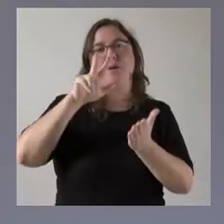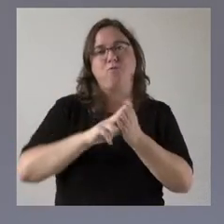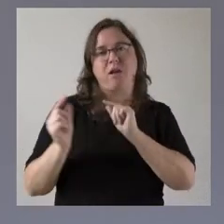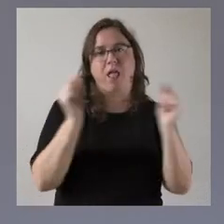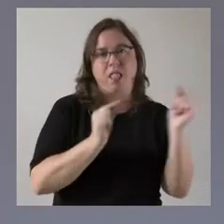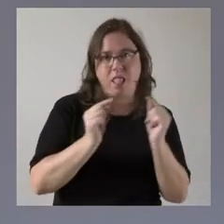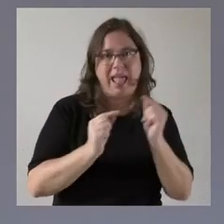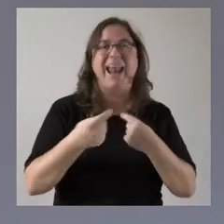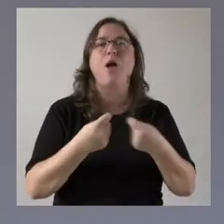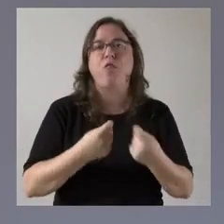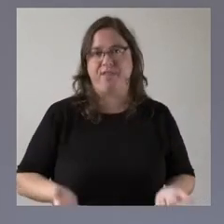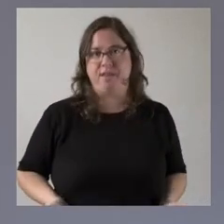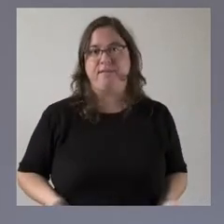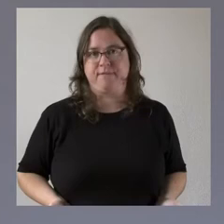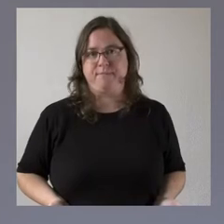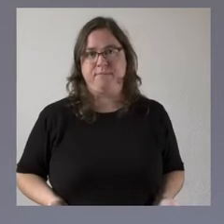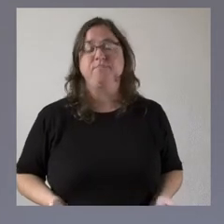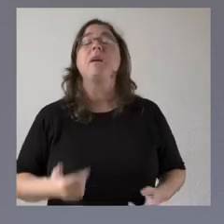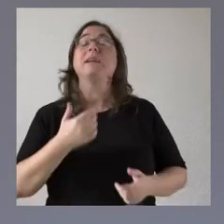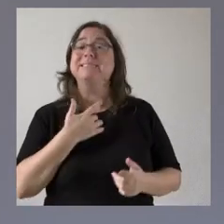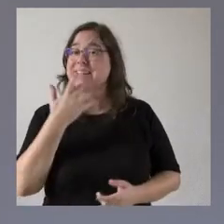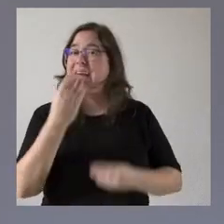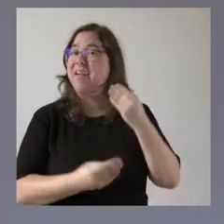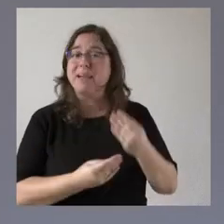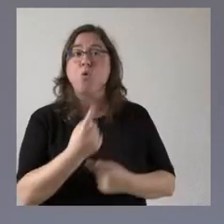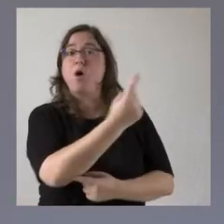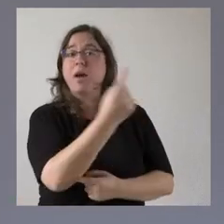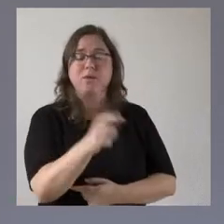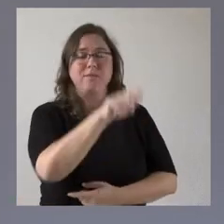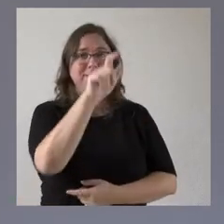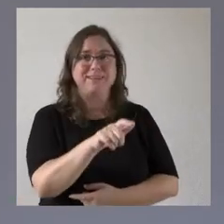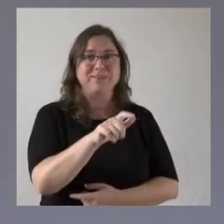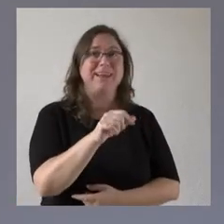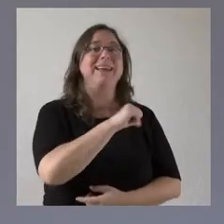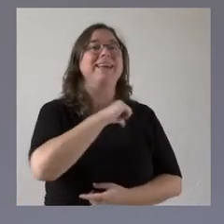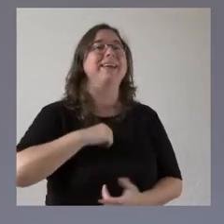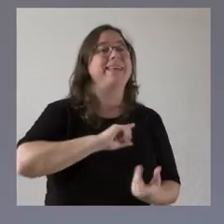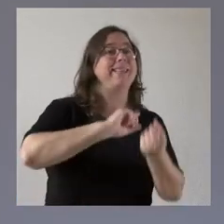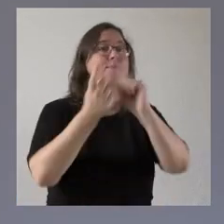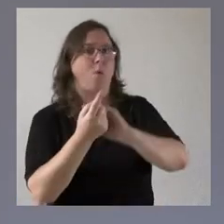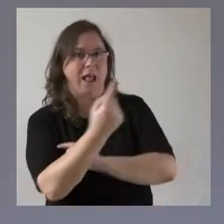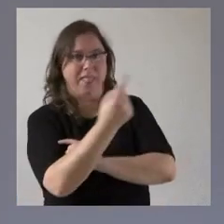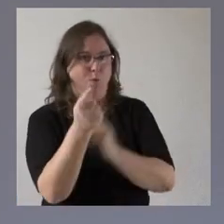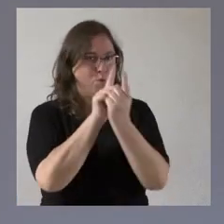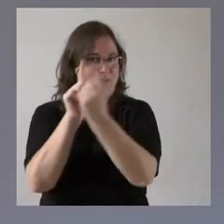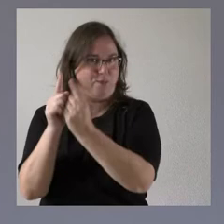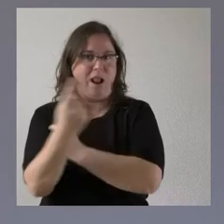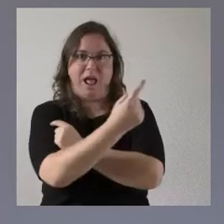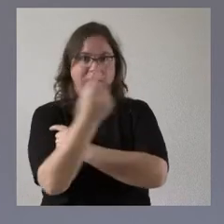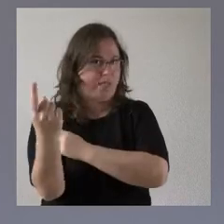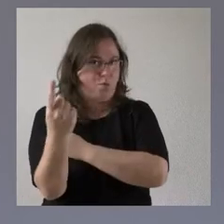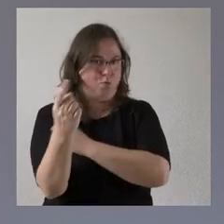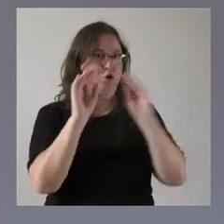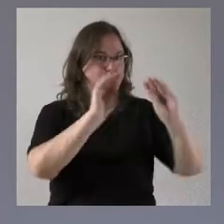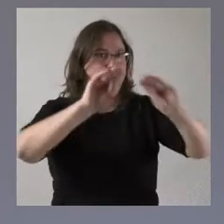el banco se va a dar una solución individual perdón individualizada y se espera